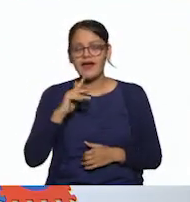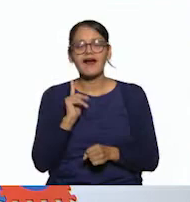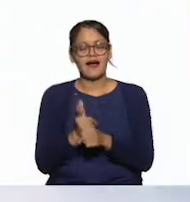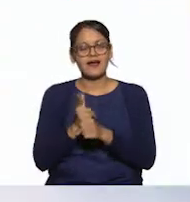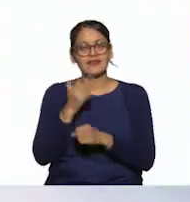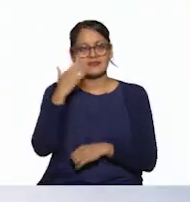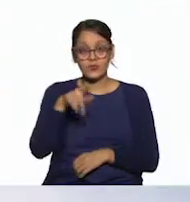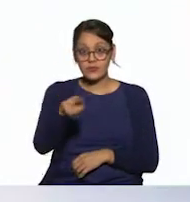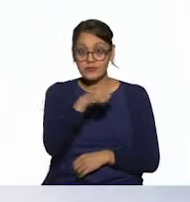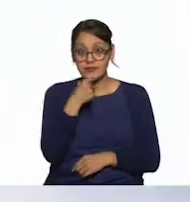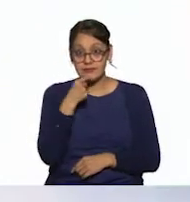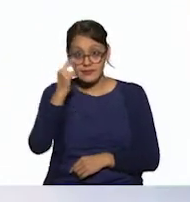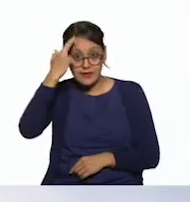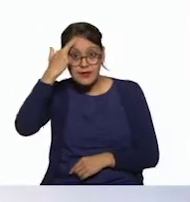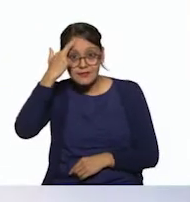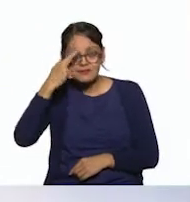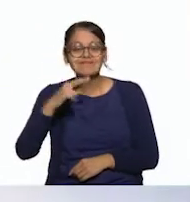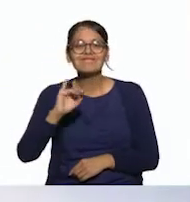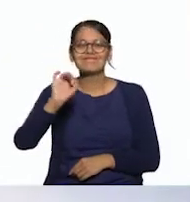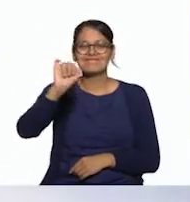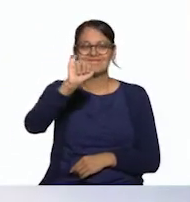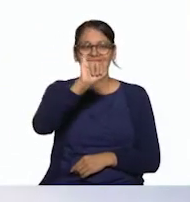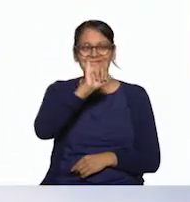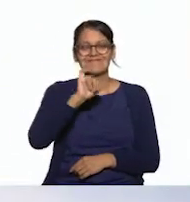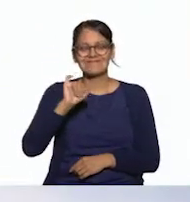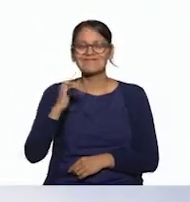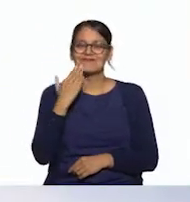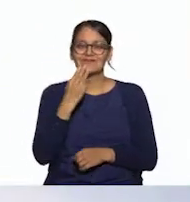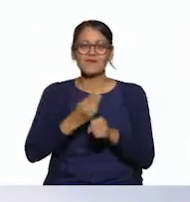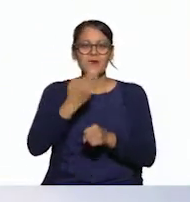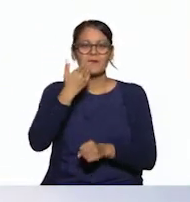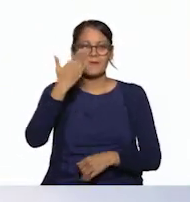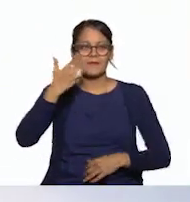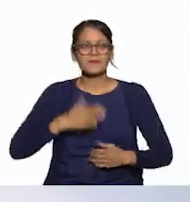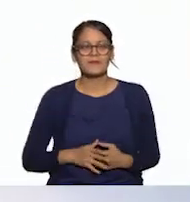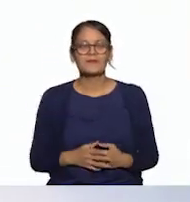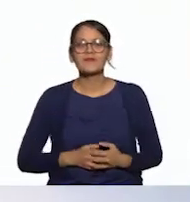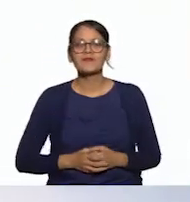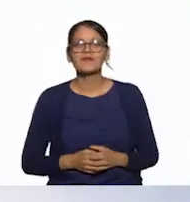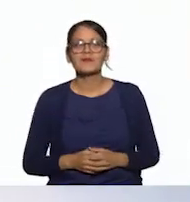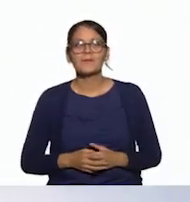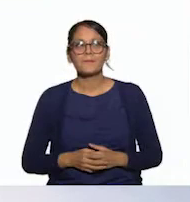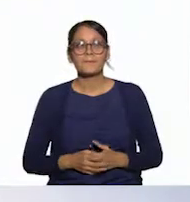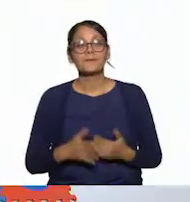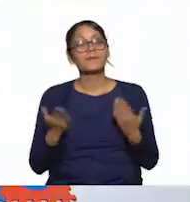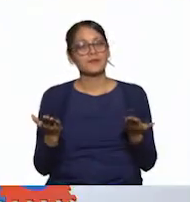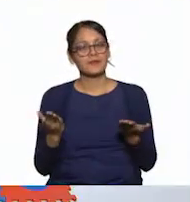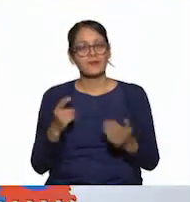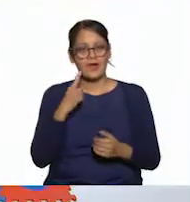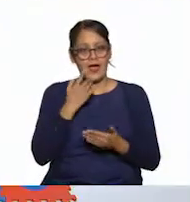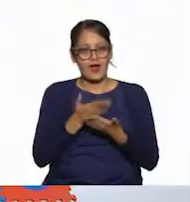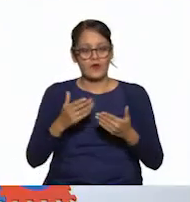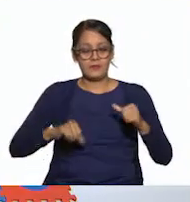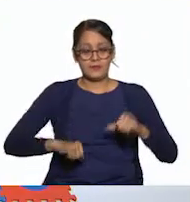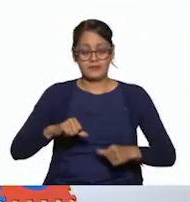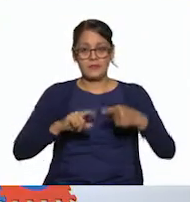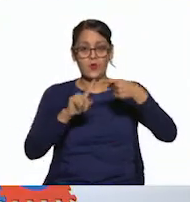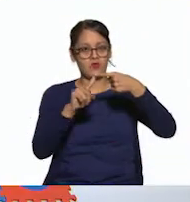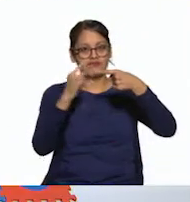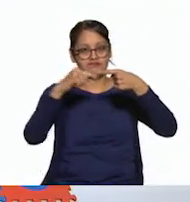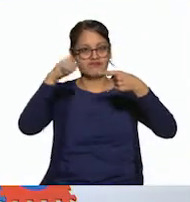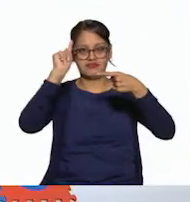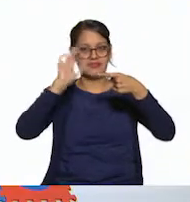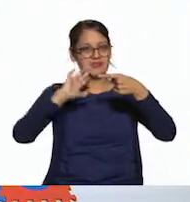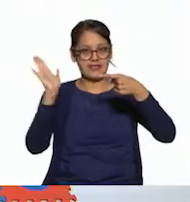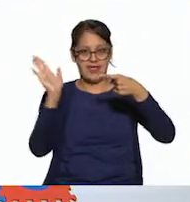¿ya se acuerdan de ella? ¡Sí! Eso. Muy, muy bien. Bueno, pues la actividad 1 ya la realizamos. Ya